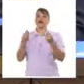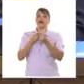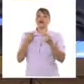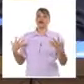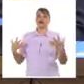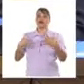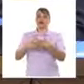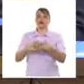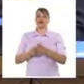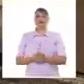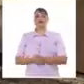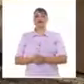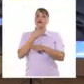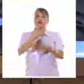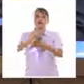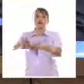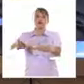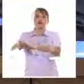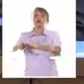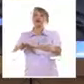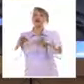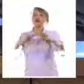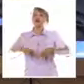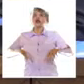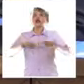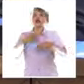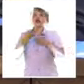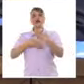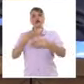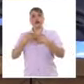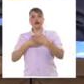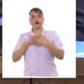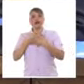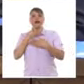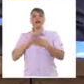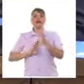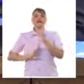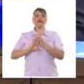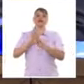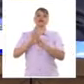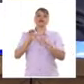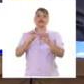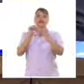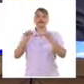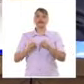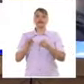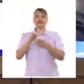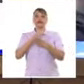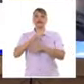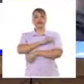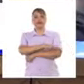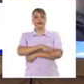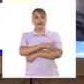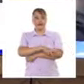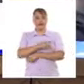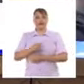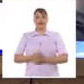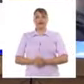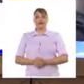y conflictos están revelando los límites del sistema multilateral.